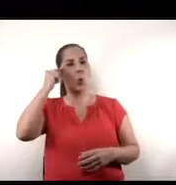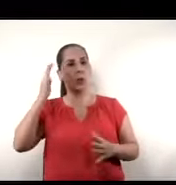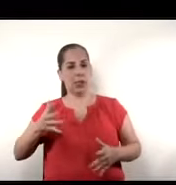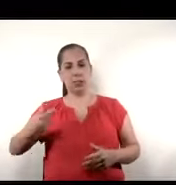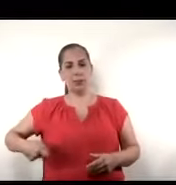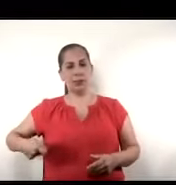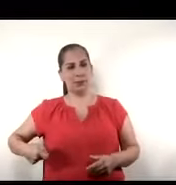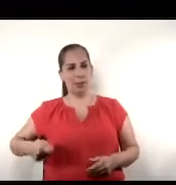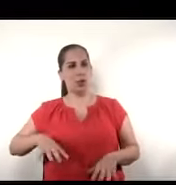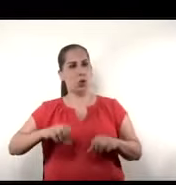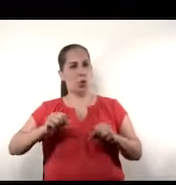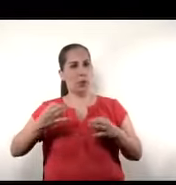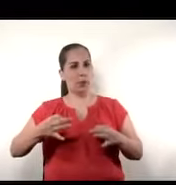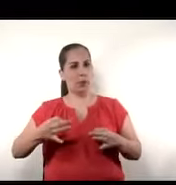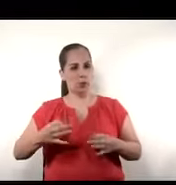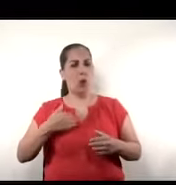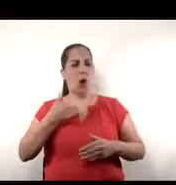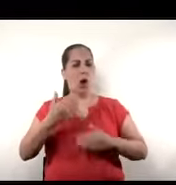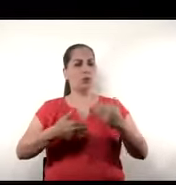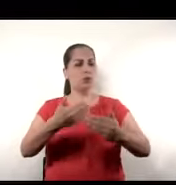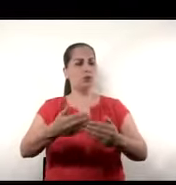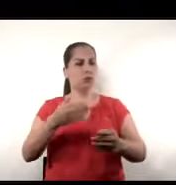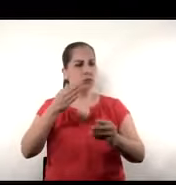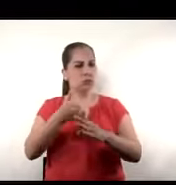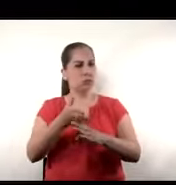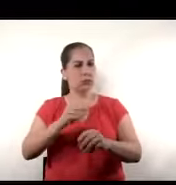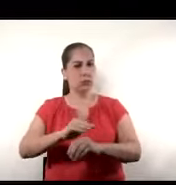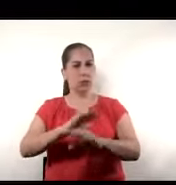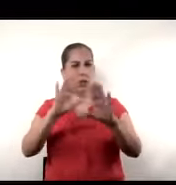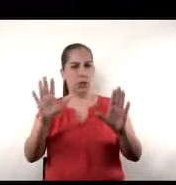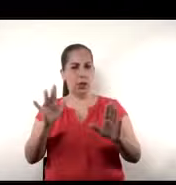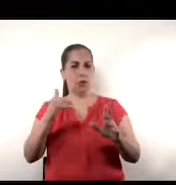Casa Presidencial, hay un rumbo claro y hay un equipo